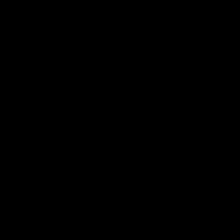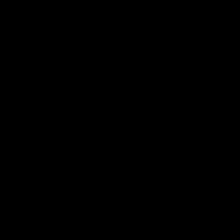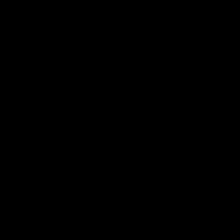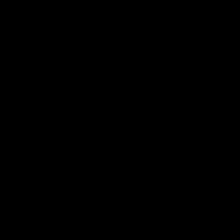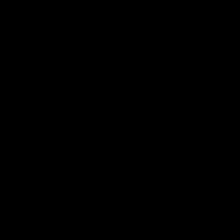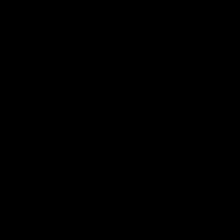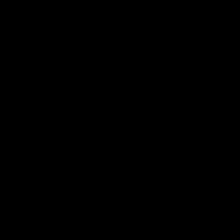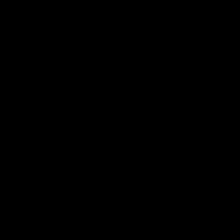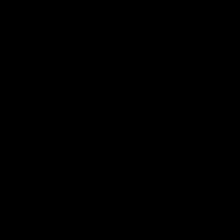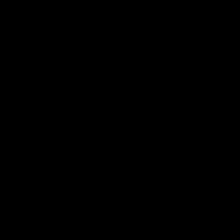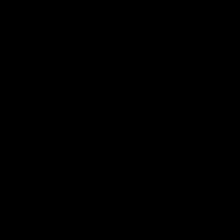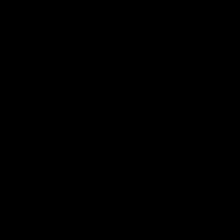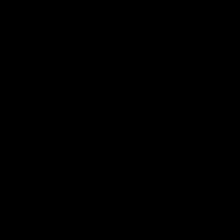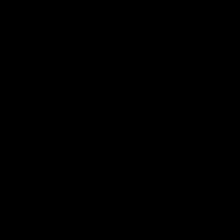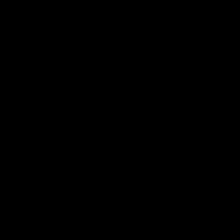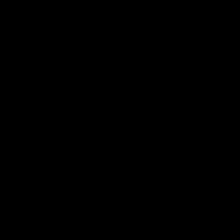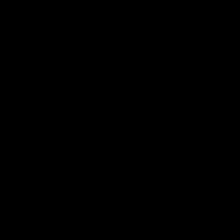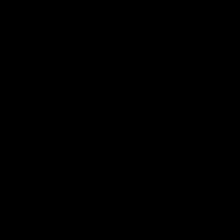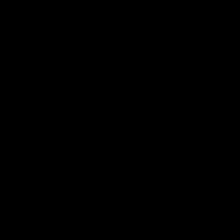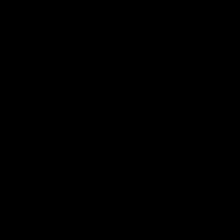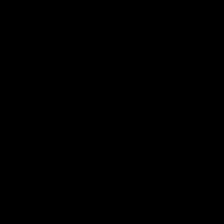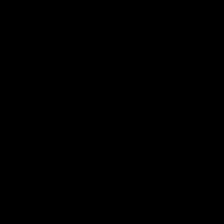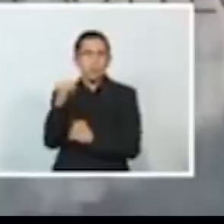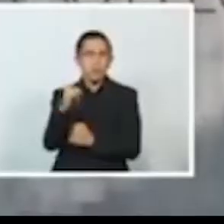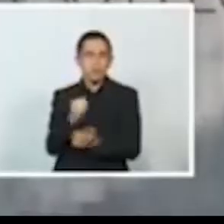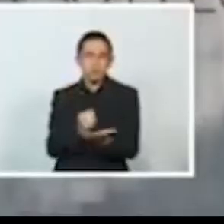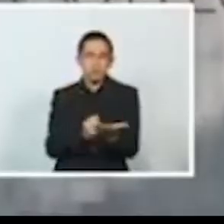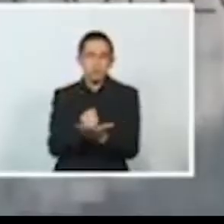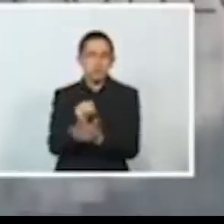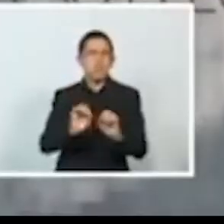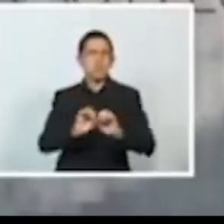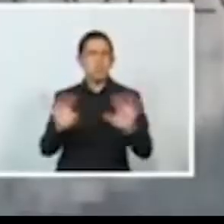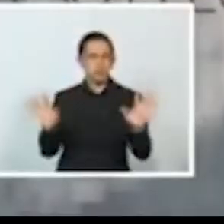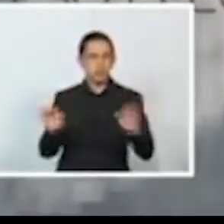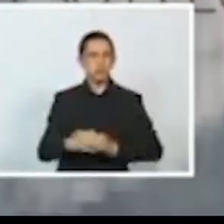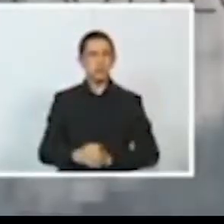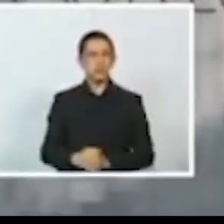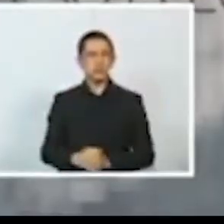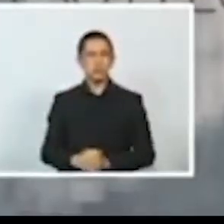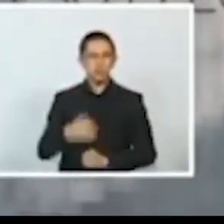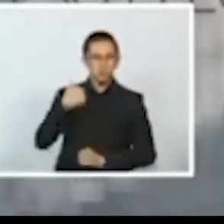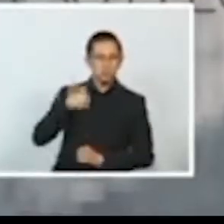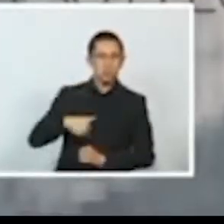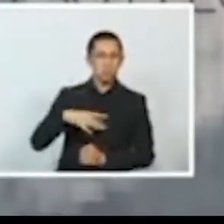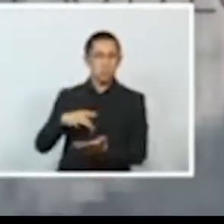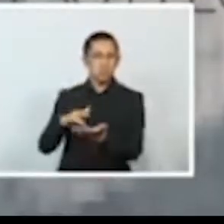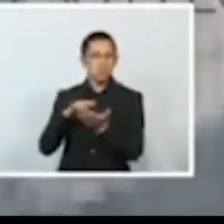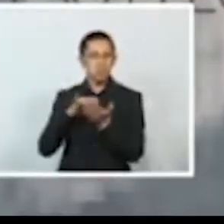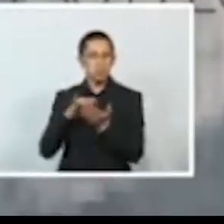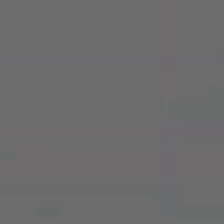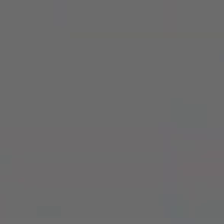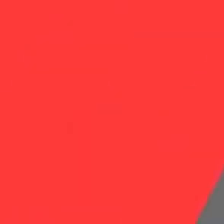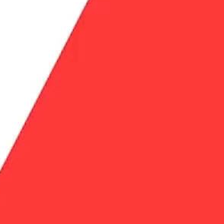el IECRO los trabajos de campaña e importantes propuestas que pudieran ejecutar de llegar al Congreso del